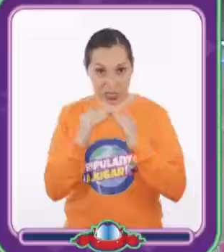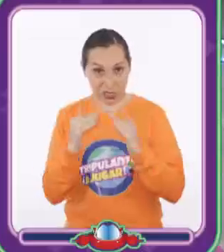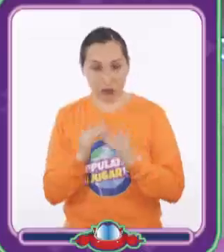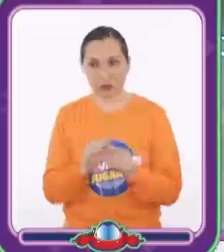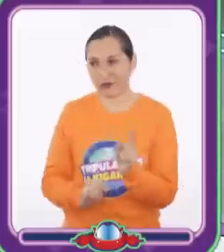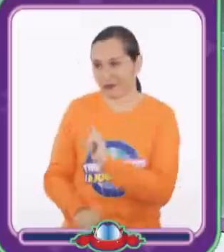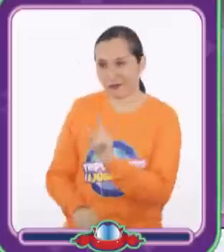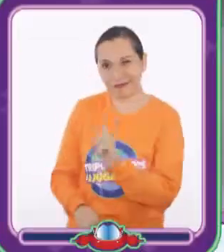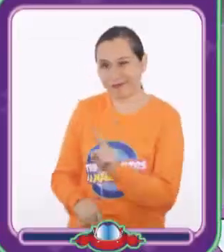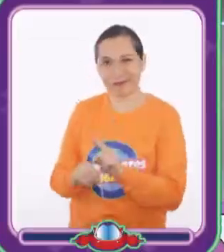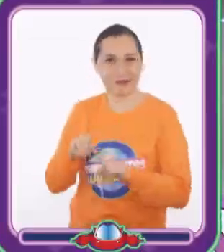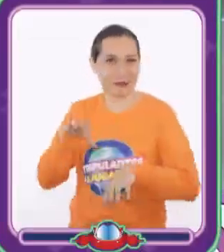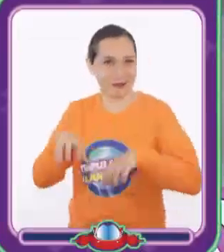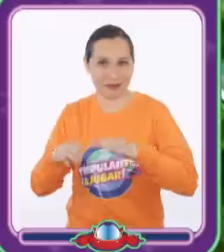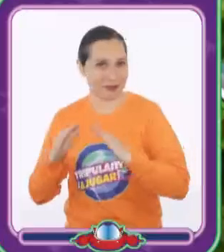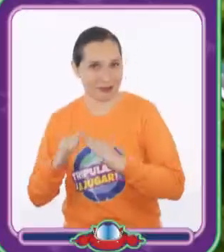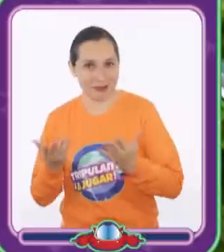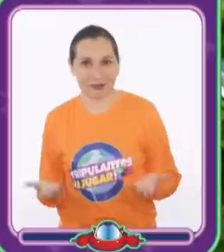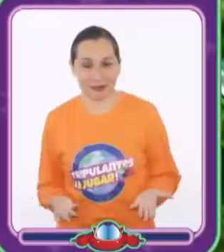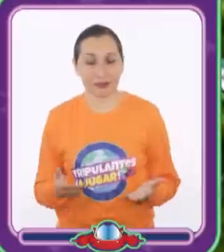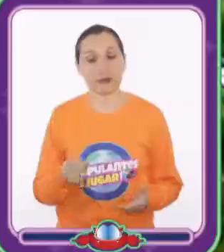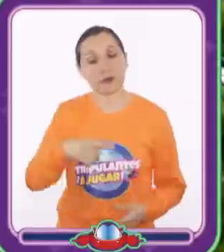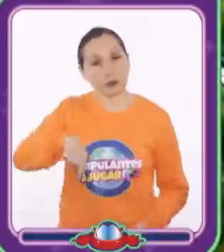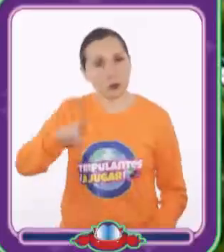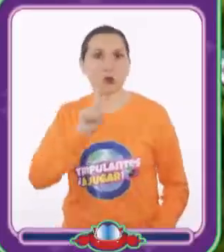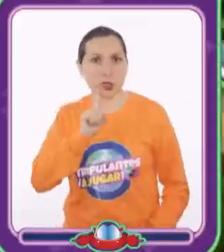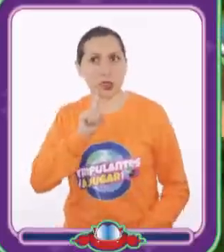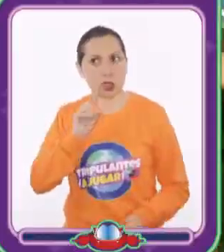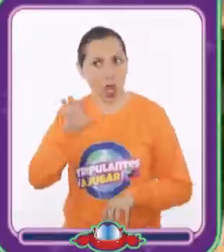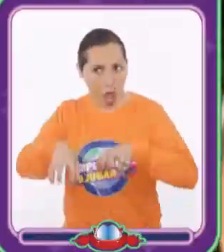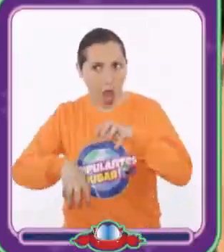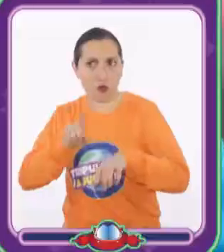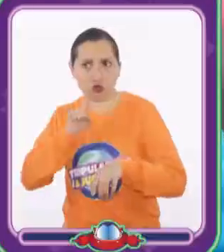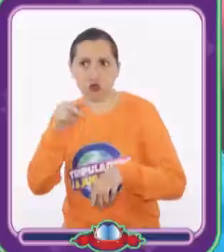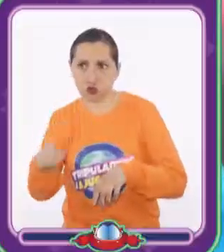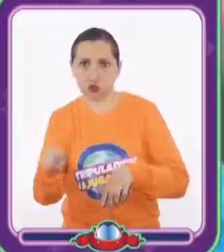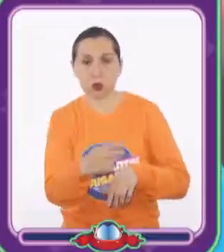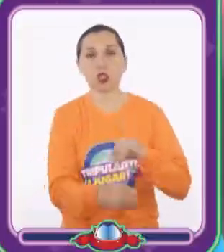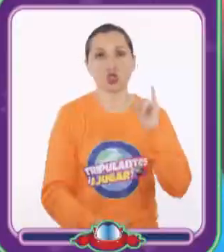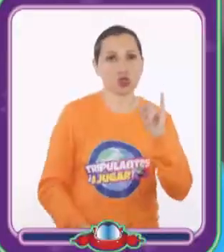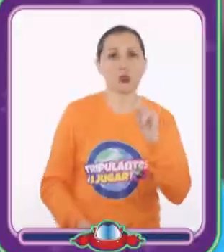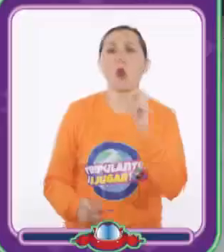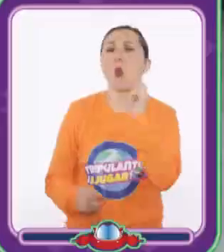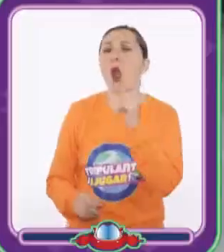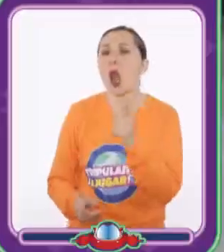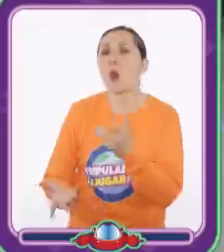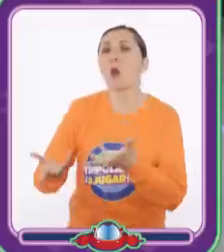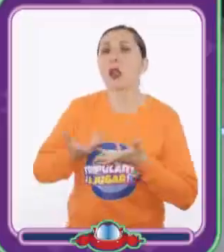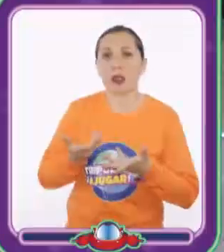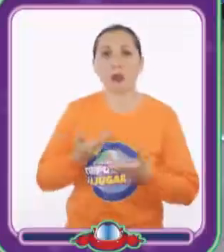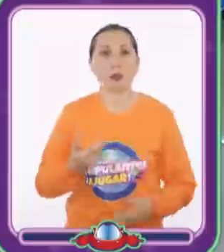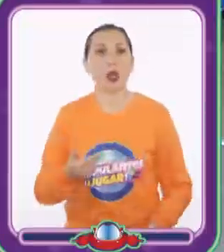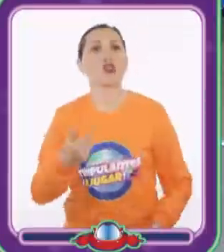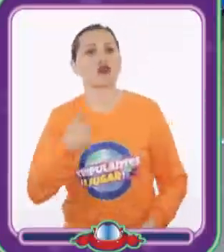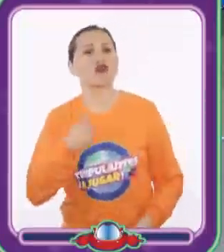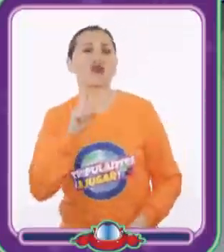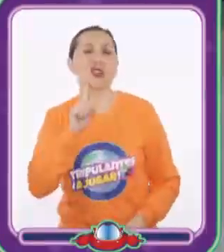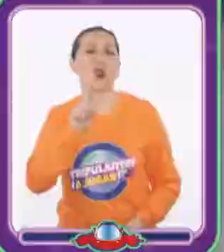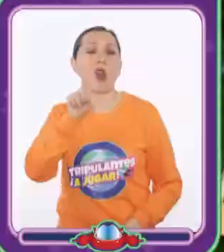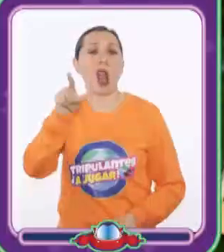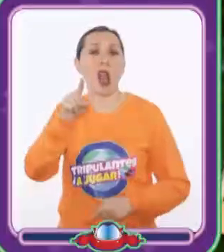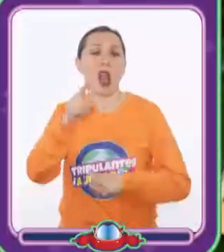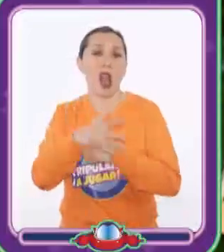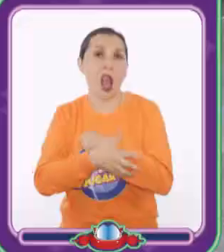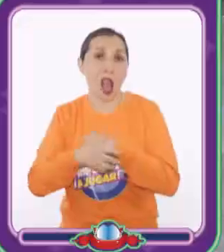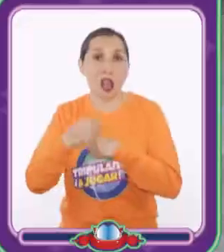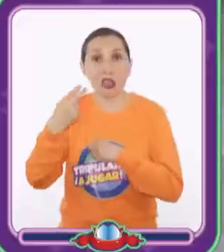No, no son mascotas. Muy bien, tripulación. ¿Y tripulación, ustedes tienen mascotas? Sí. ¿Qué mascotas tienen? Cuénteme.